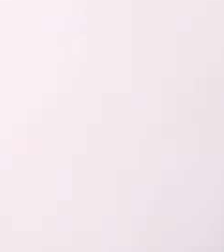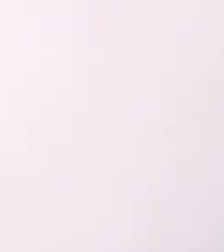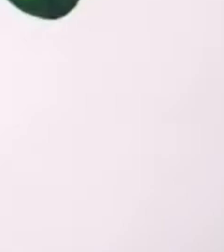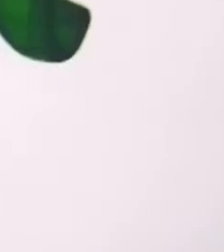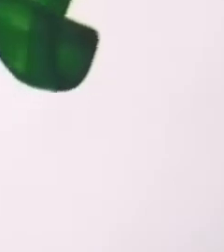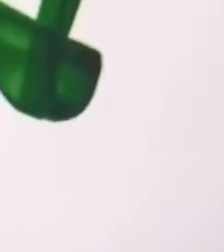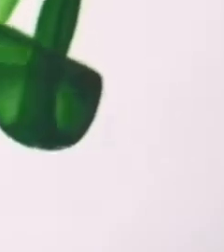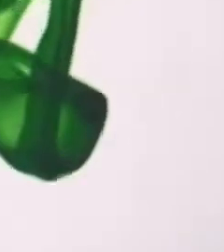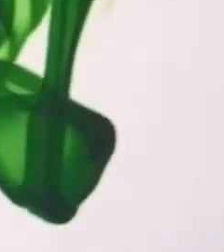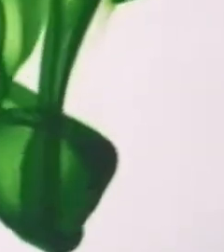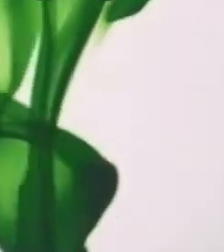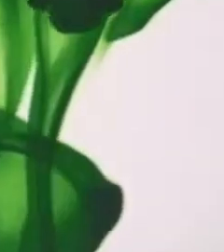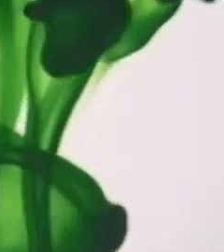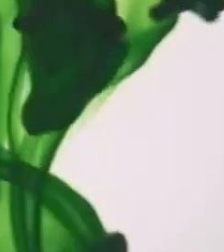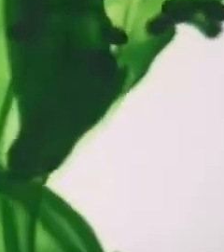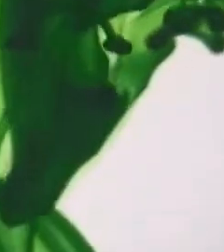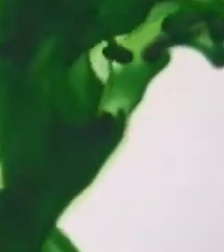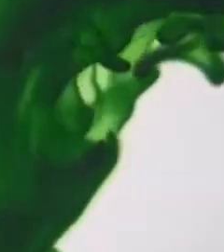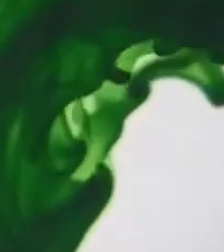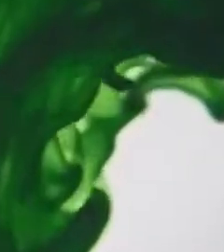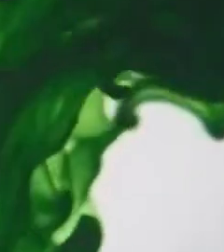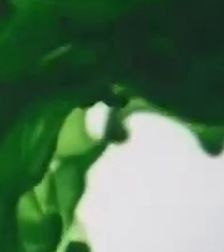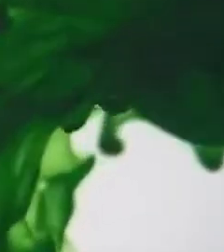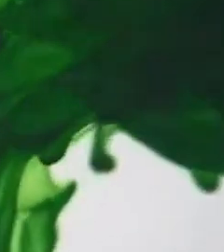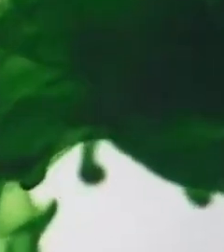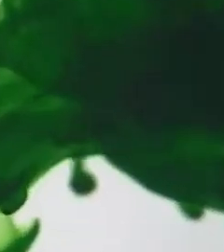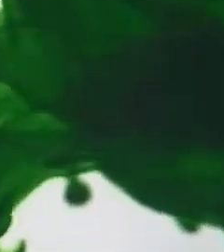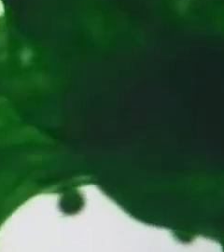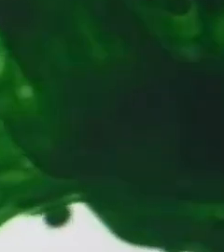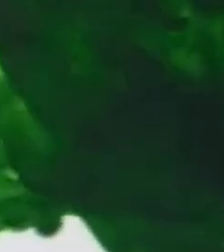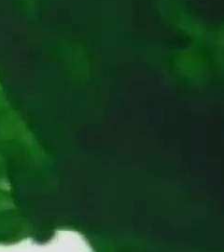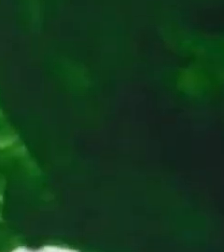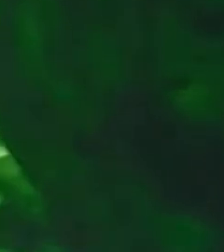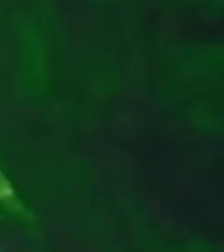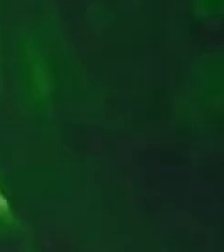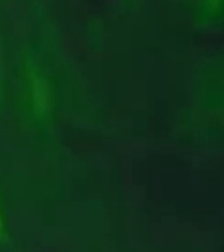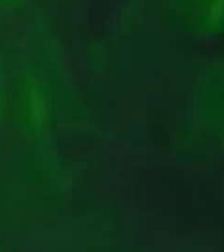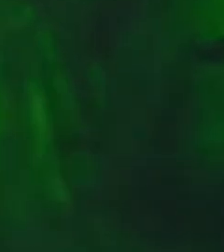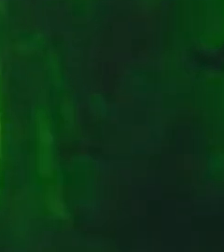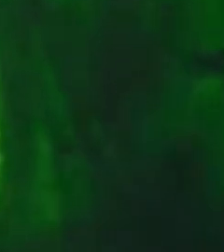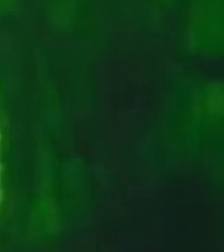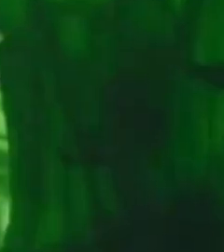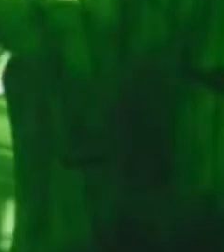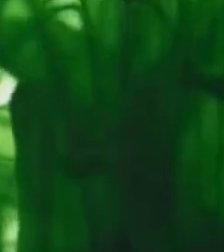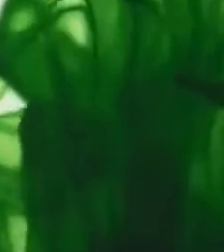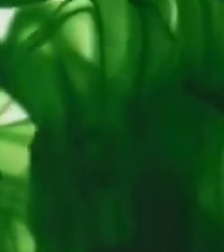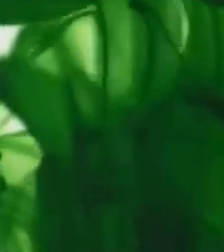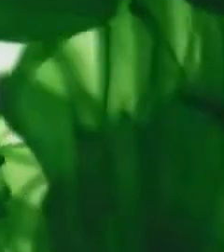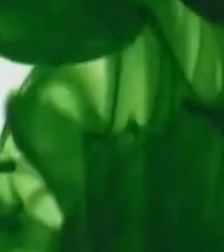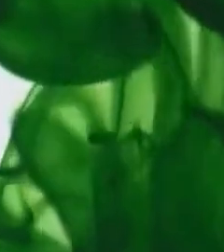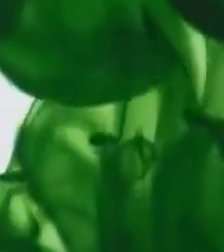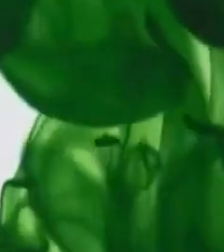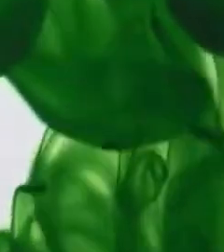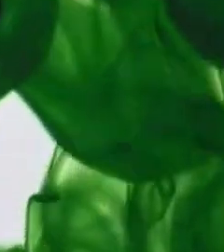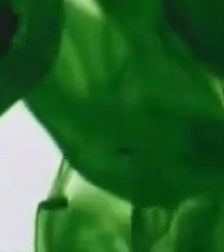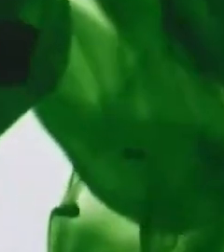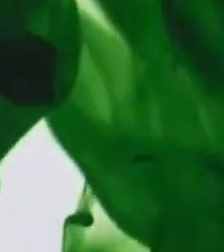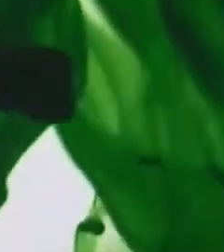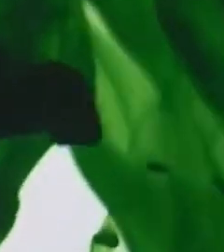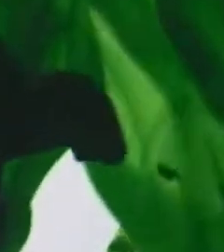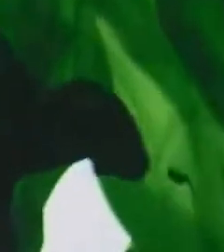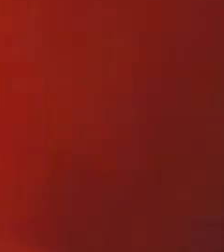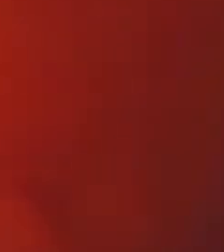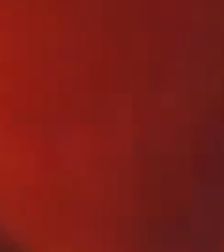Para tener una buena salud se recomienda consumir 5 colores al día. Cada color tiene un efecto positivo y específico sobre nuestra